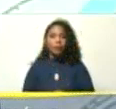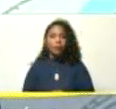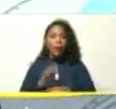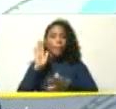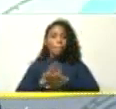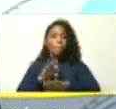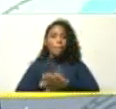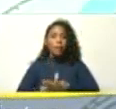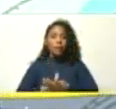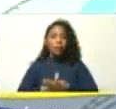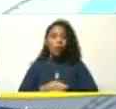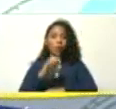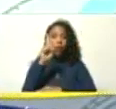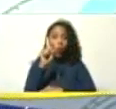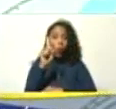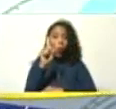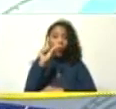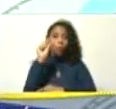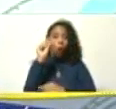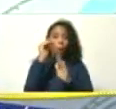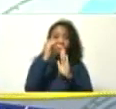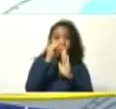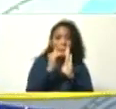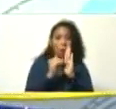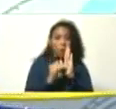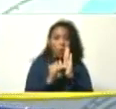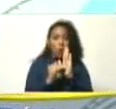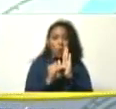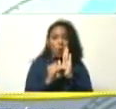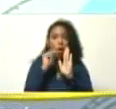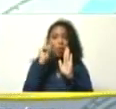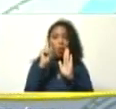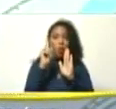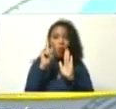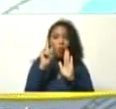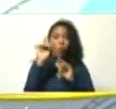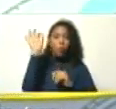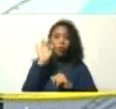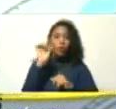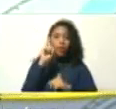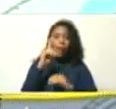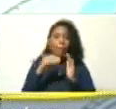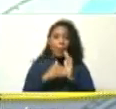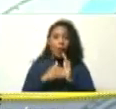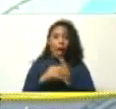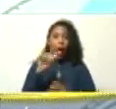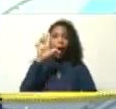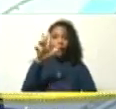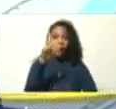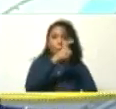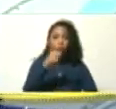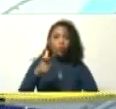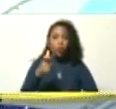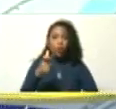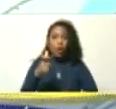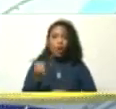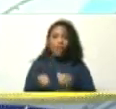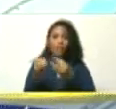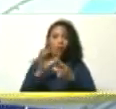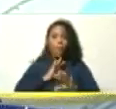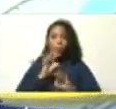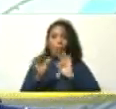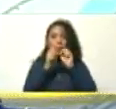Pasamos de un poco menos de un caso por 100.000 habitantes a 3 casos por 100.000 habitantes.